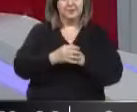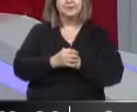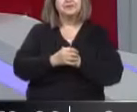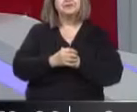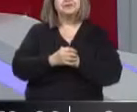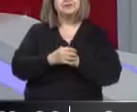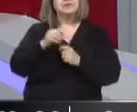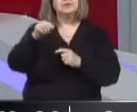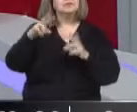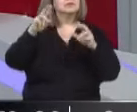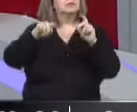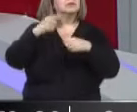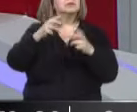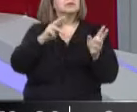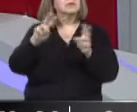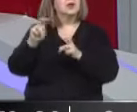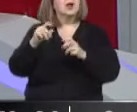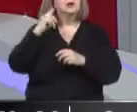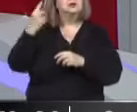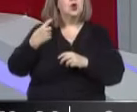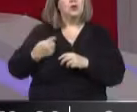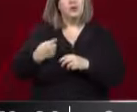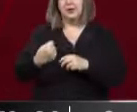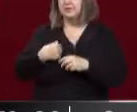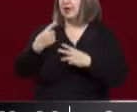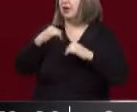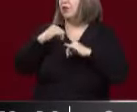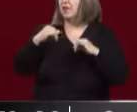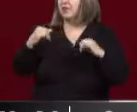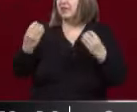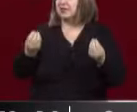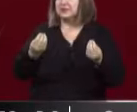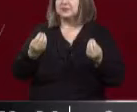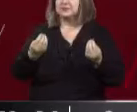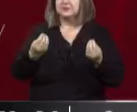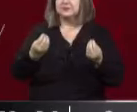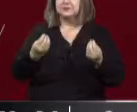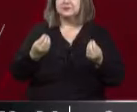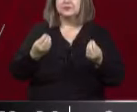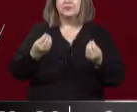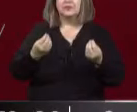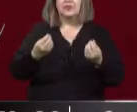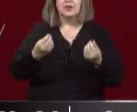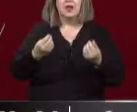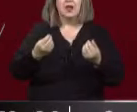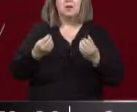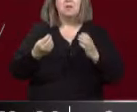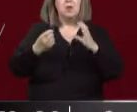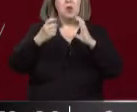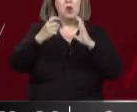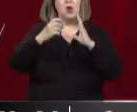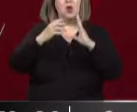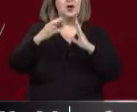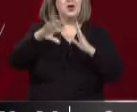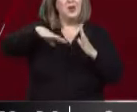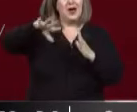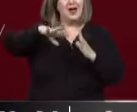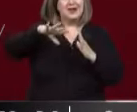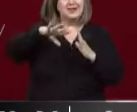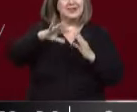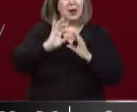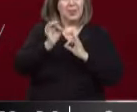Y ahora cambiamos y ya te sumamos, Sofi, para hablar también de las novedades que hay en cuanto al vuelco trágico de allí en el Chayao. Exactamente, sobre